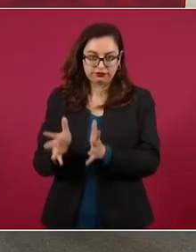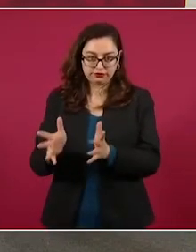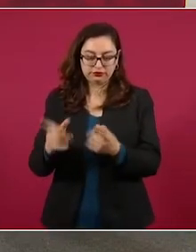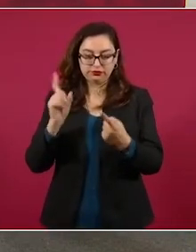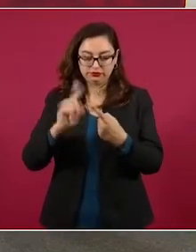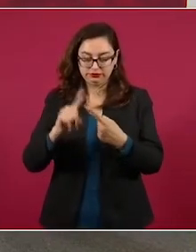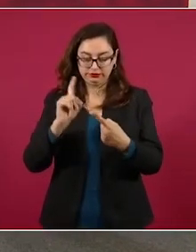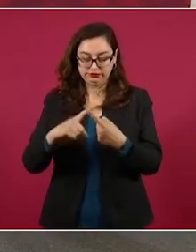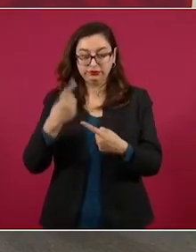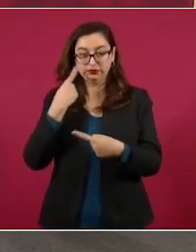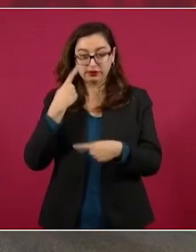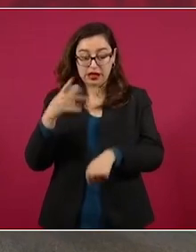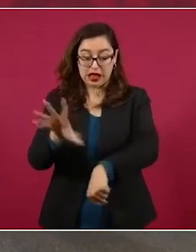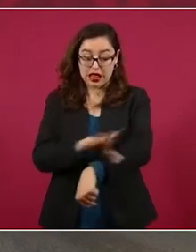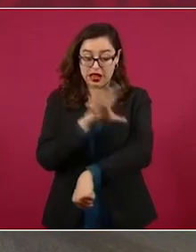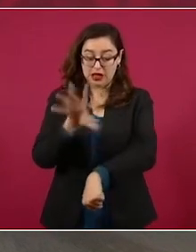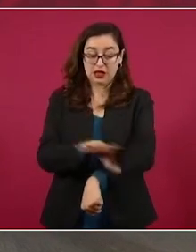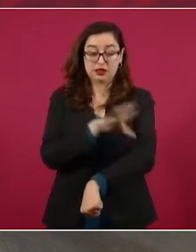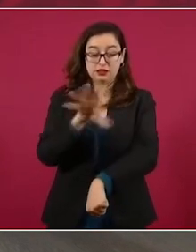electricidad,